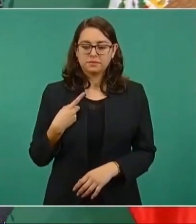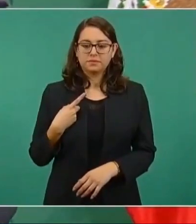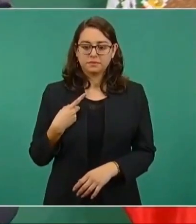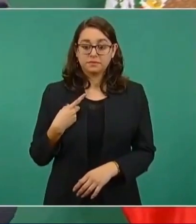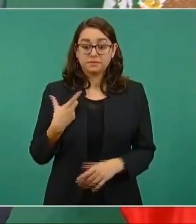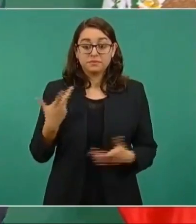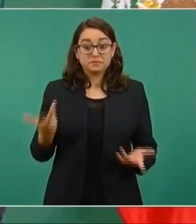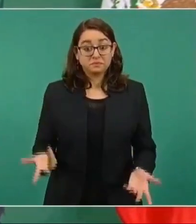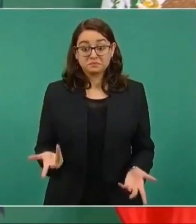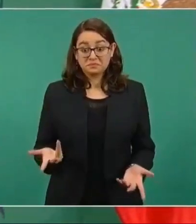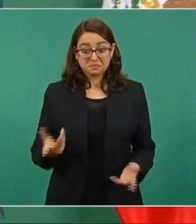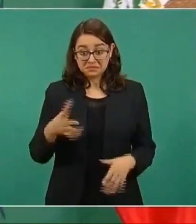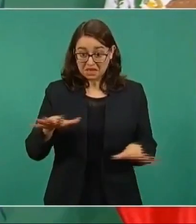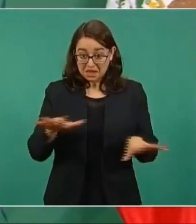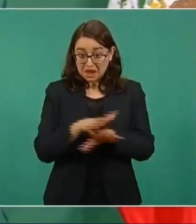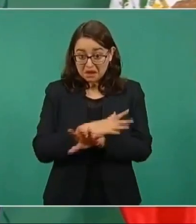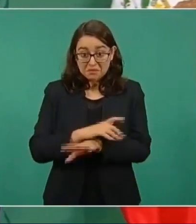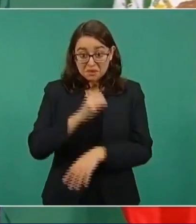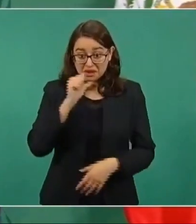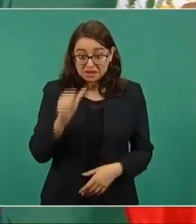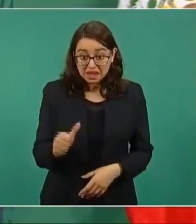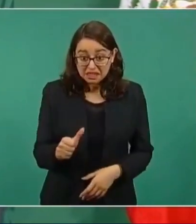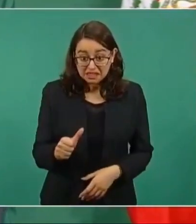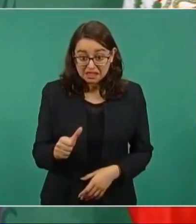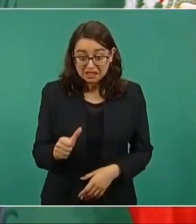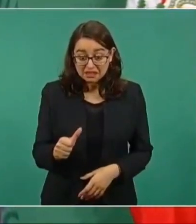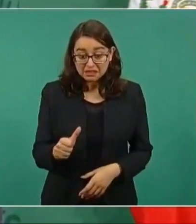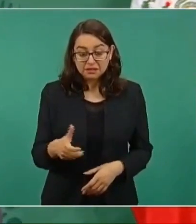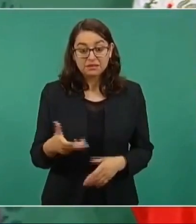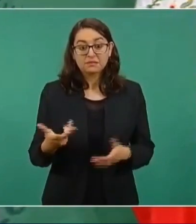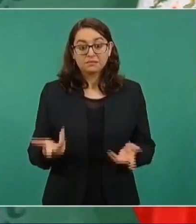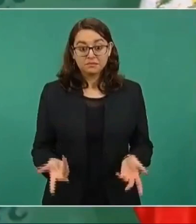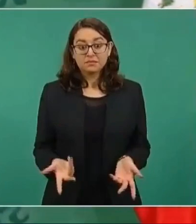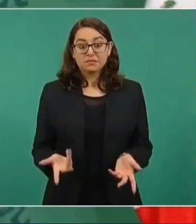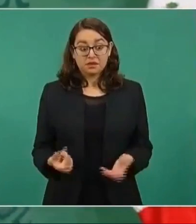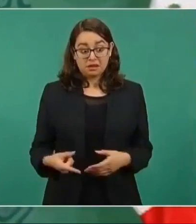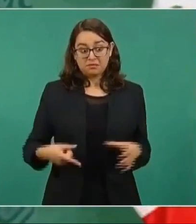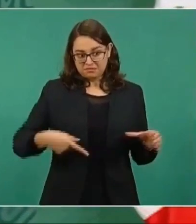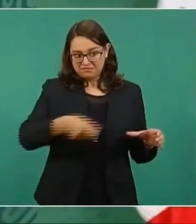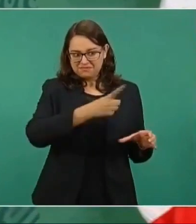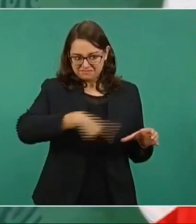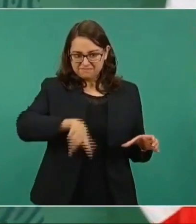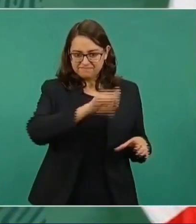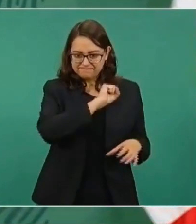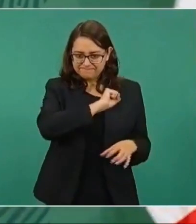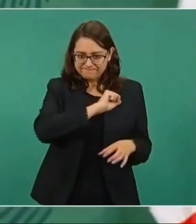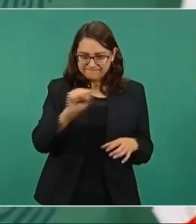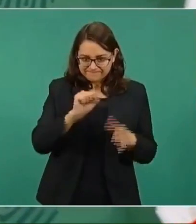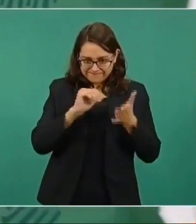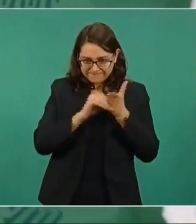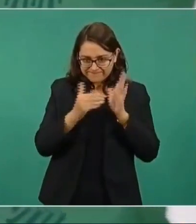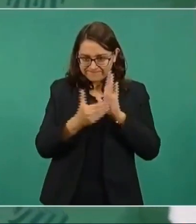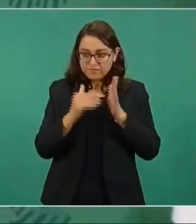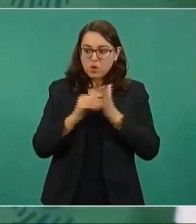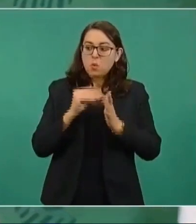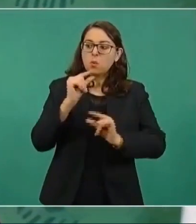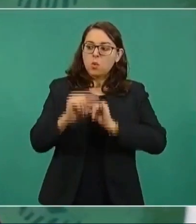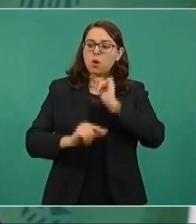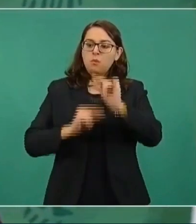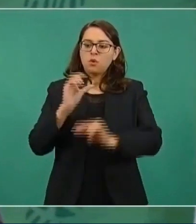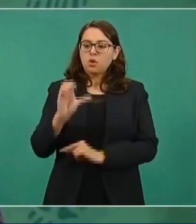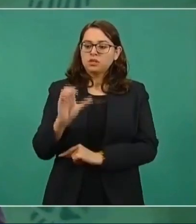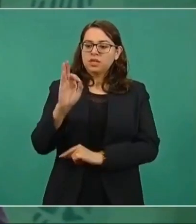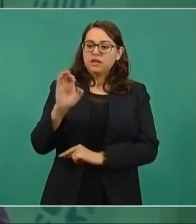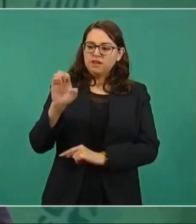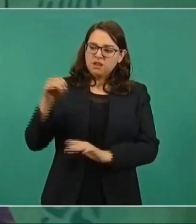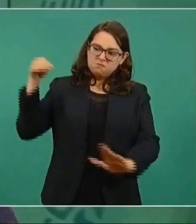Porque si seguimos así, y ese era el propósito perverso, era quebrar a la Comisión Federal de Electricidad,